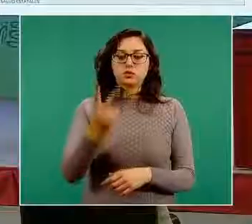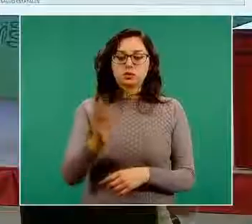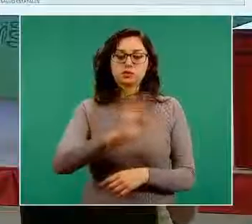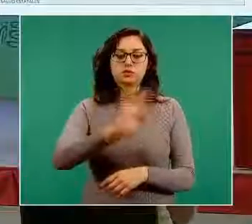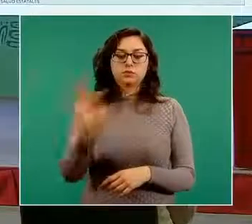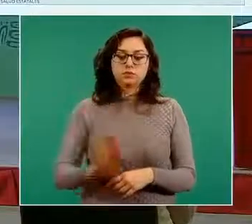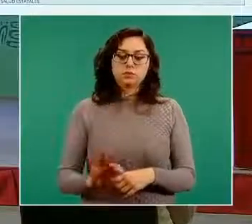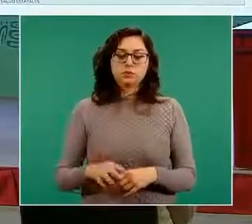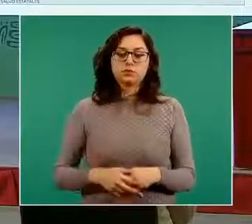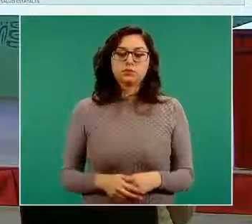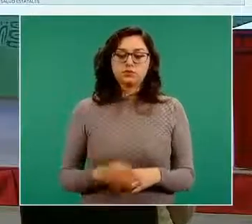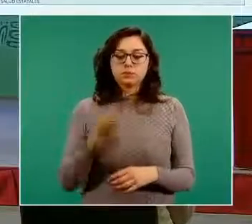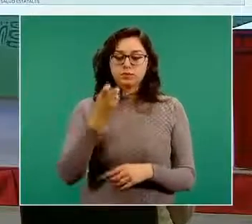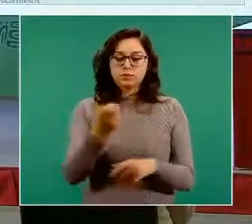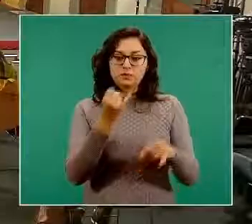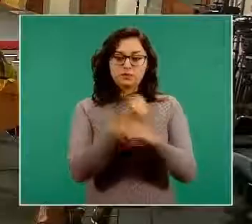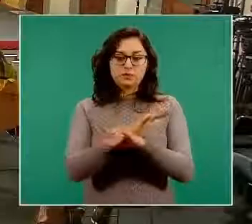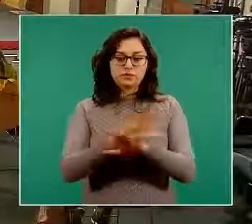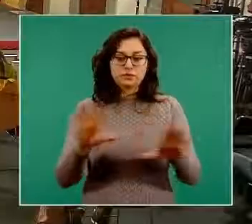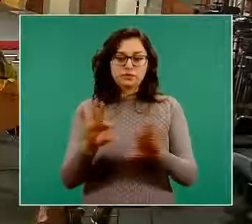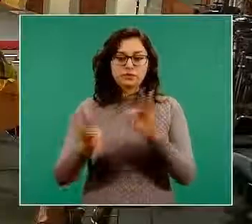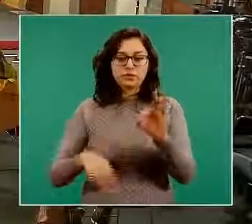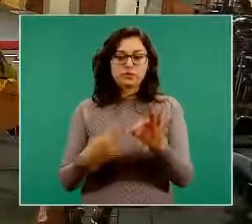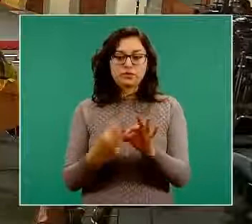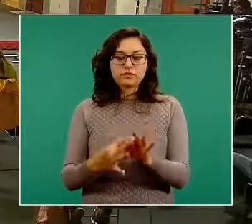52%. Sería la actualización de esta noche.